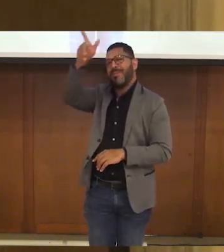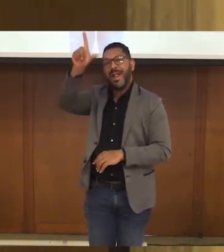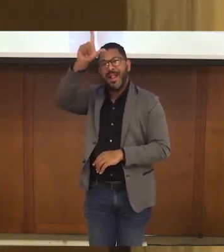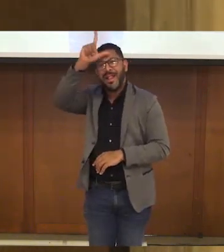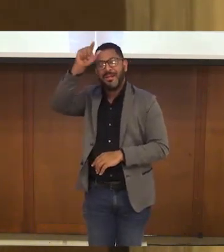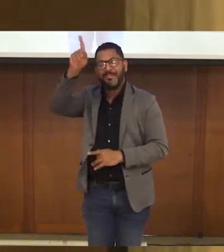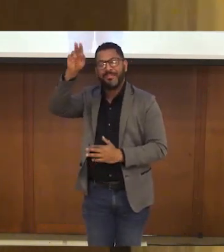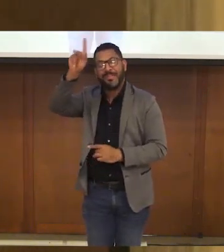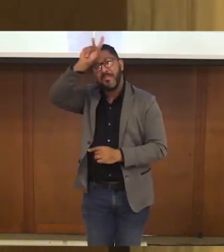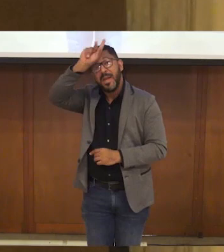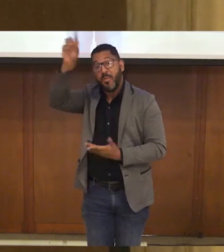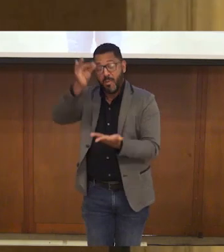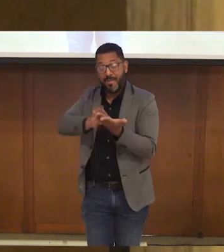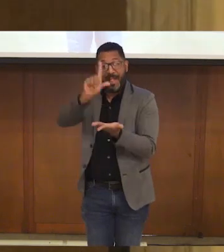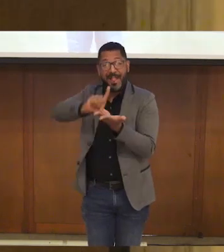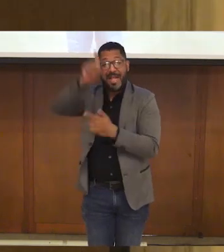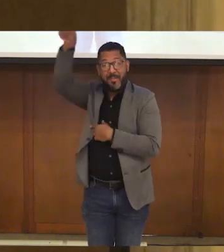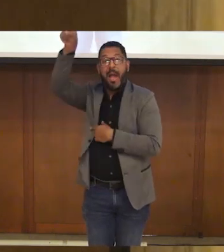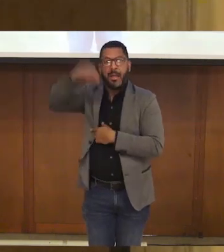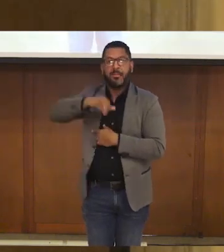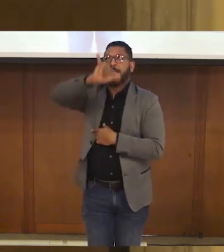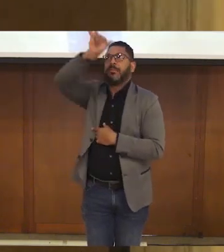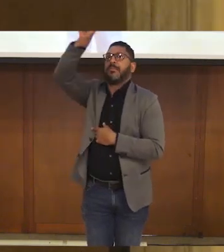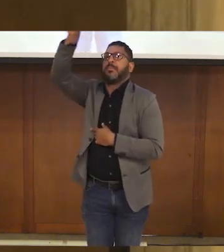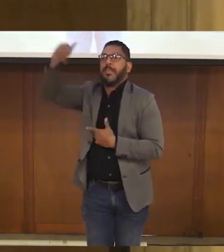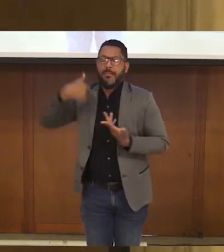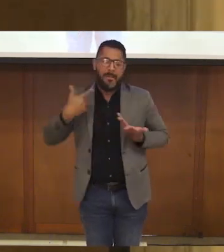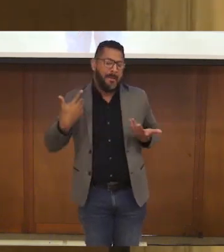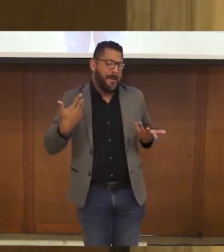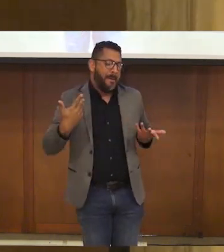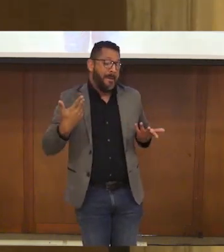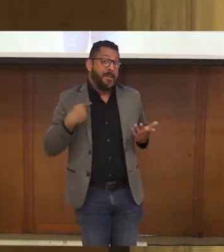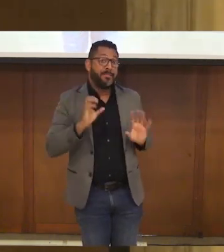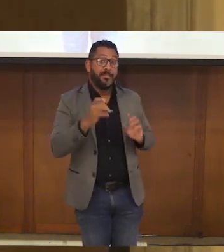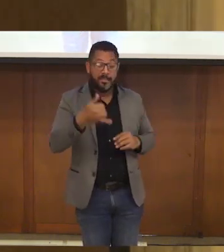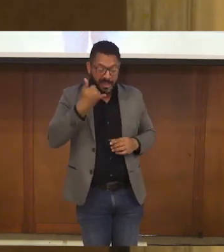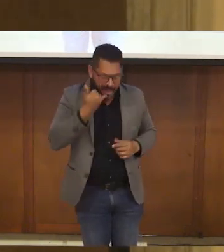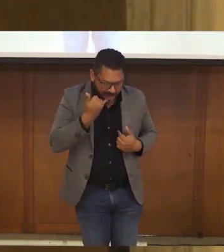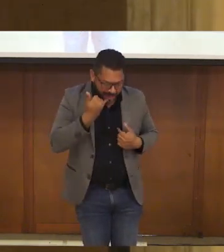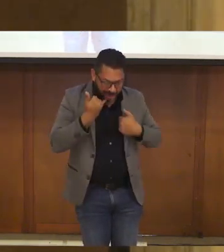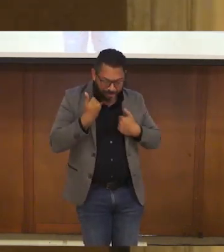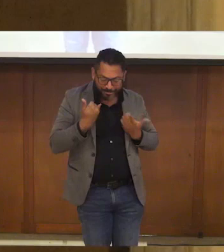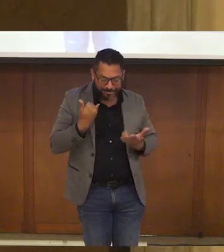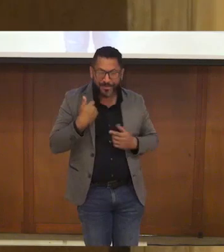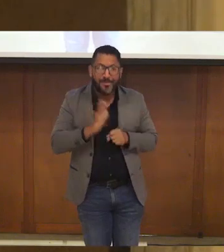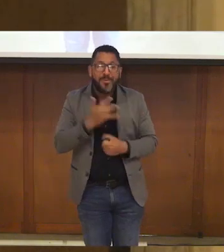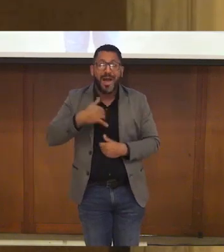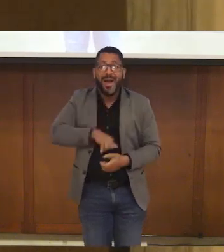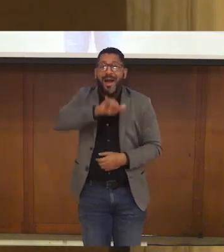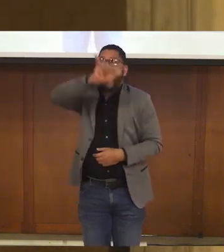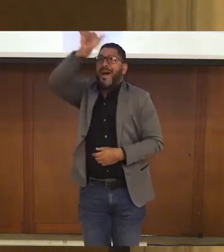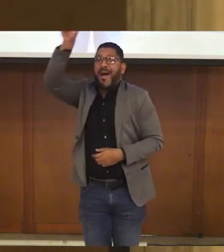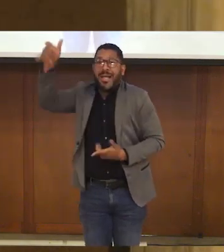para ese momento. La persona que me llamó, recuerdo que era de Pricewaterhouse, ella me dijo, pues yo cumplo con decirte,